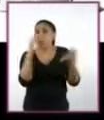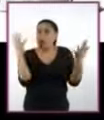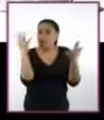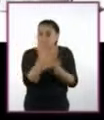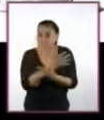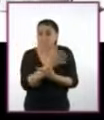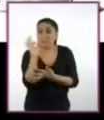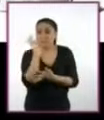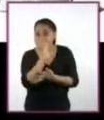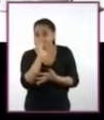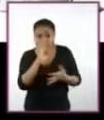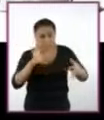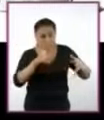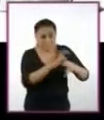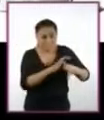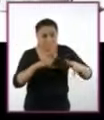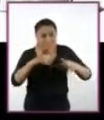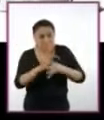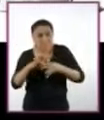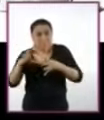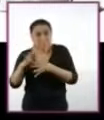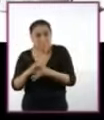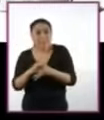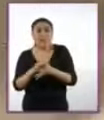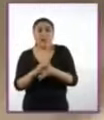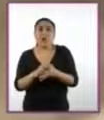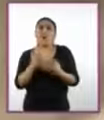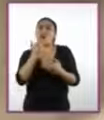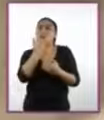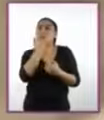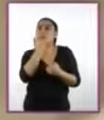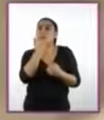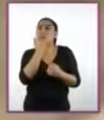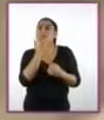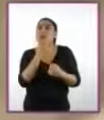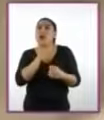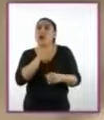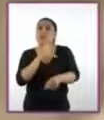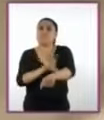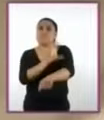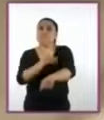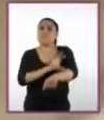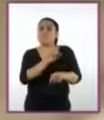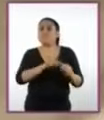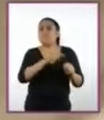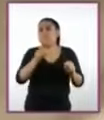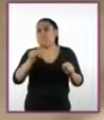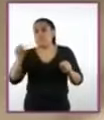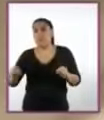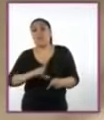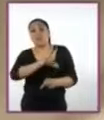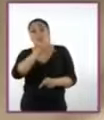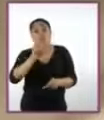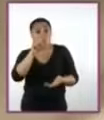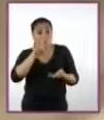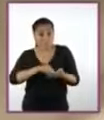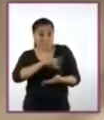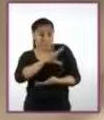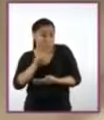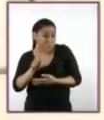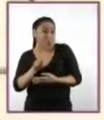que si se encadenaban estas celdas, se amplificaba este flujo de carga. Y para 1800,